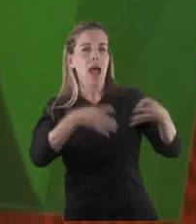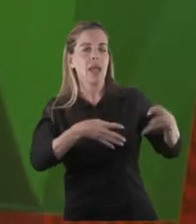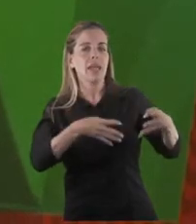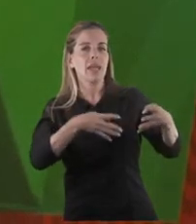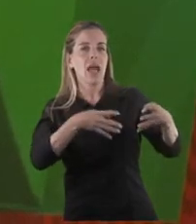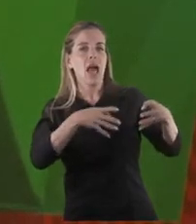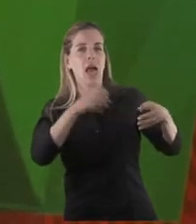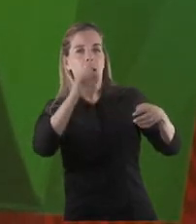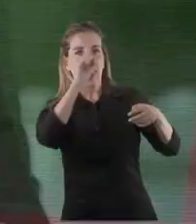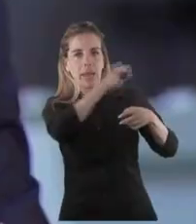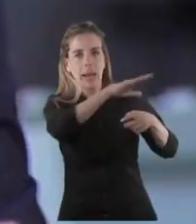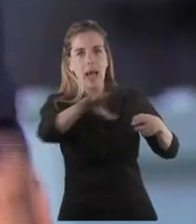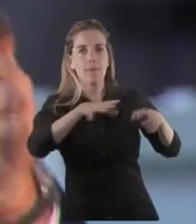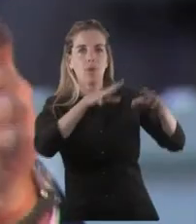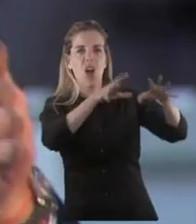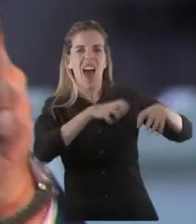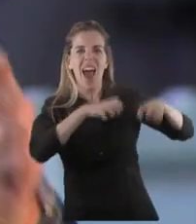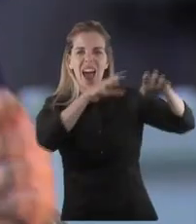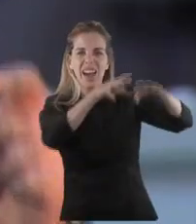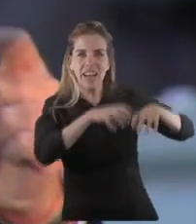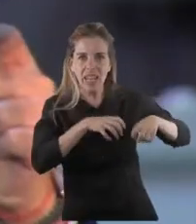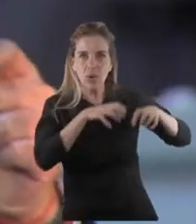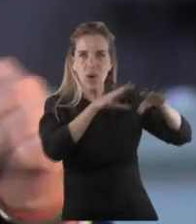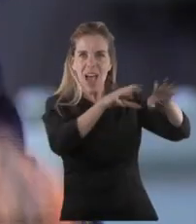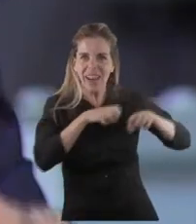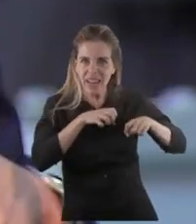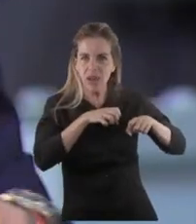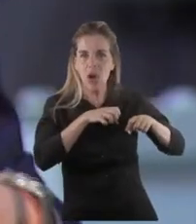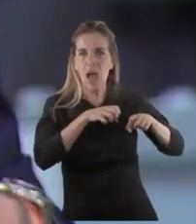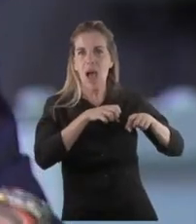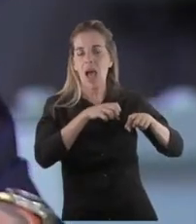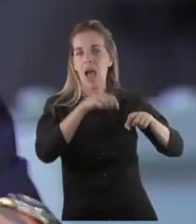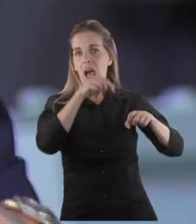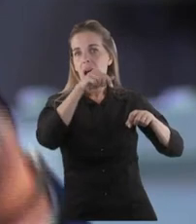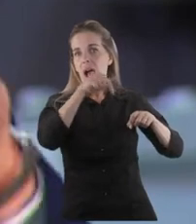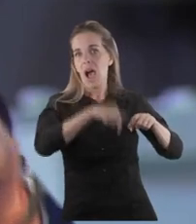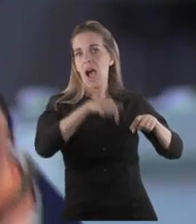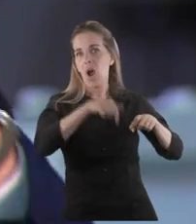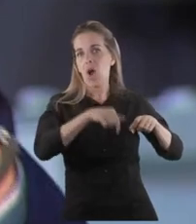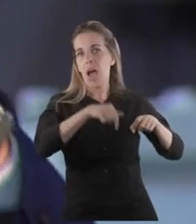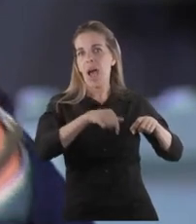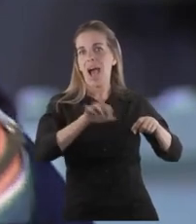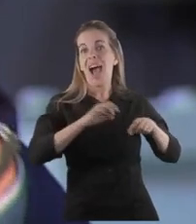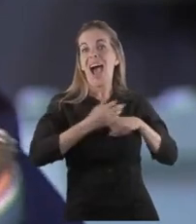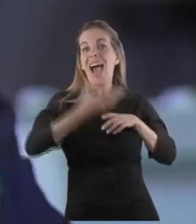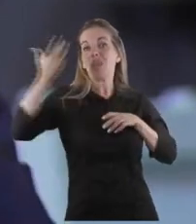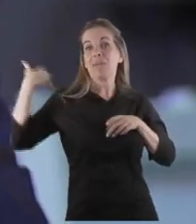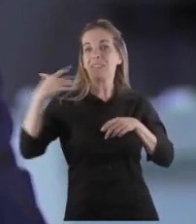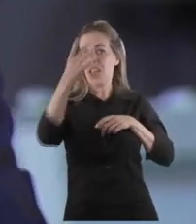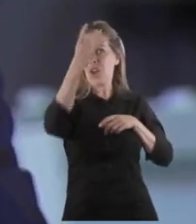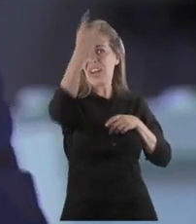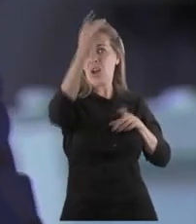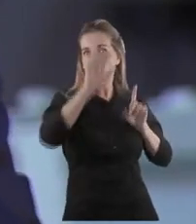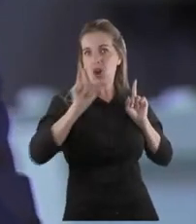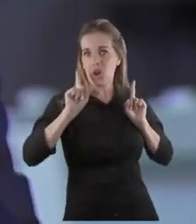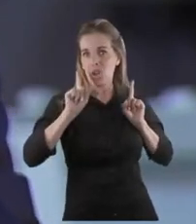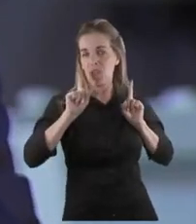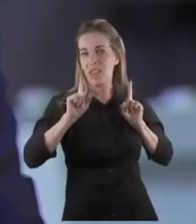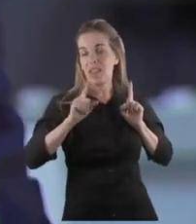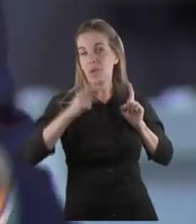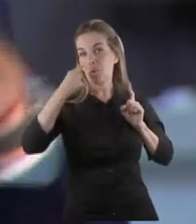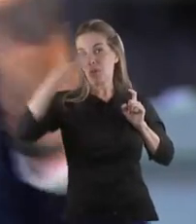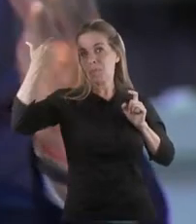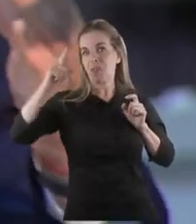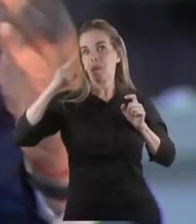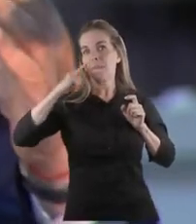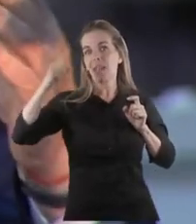agrícola que no registró el año pasado el crecimiento más alto desde 1996.